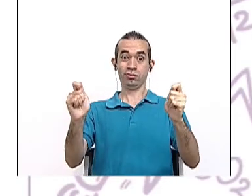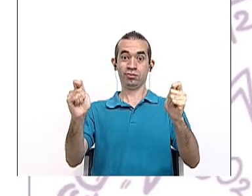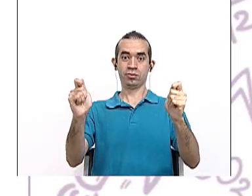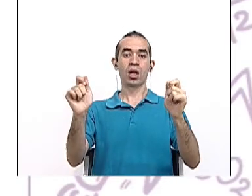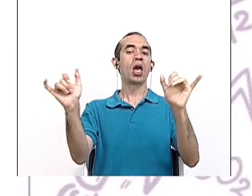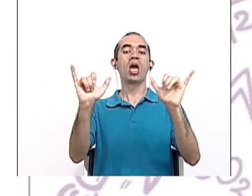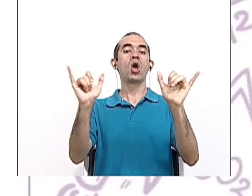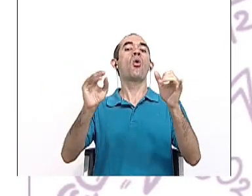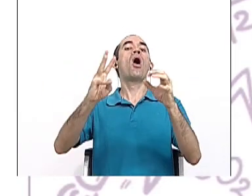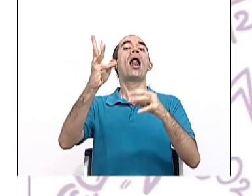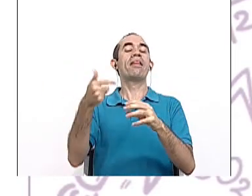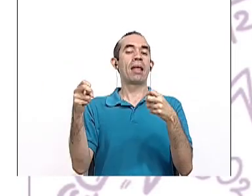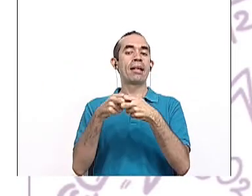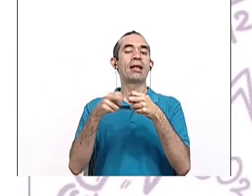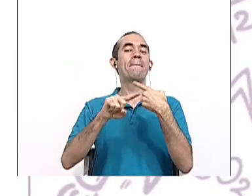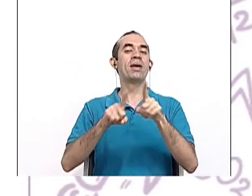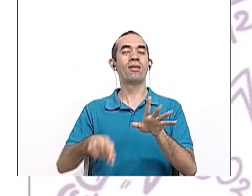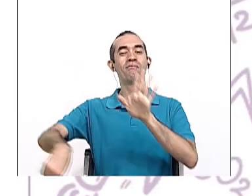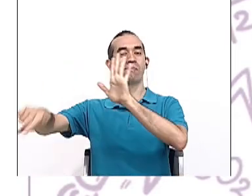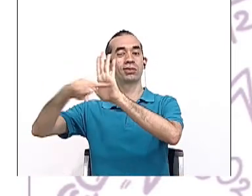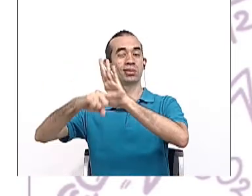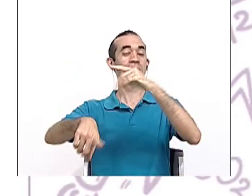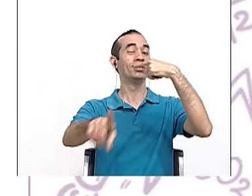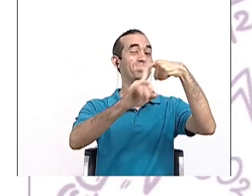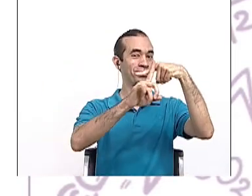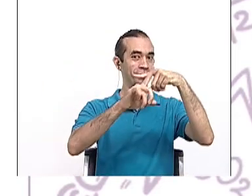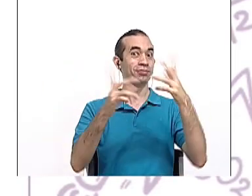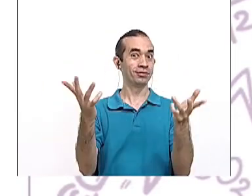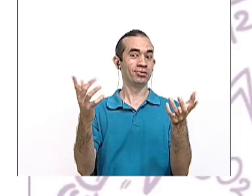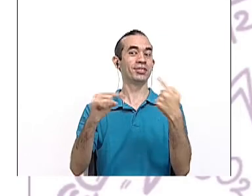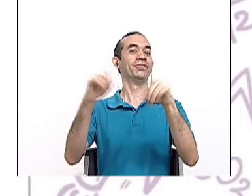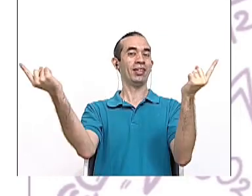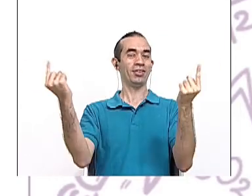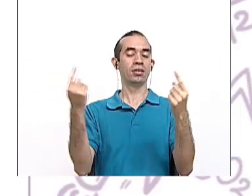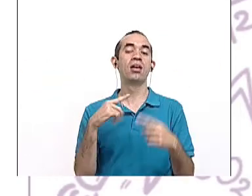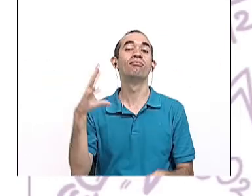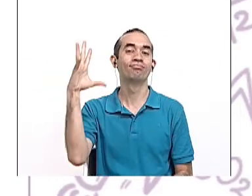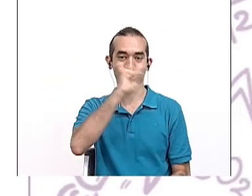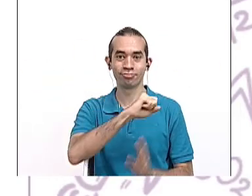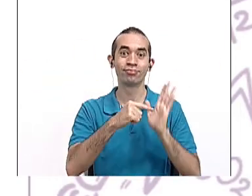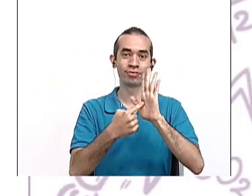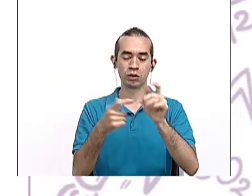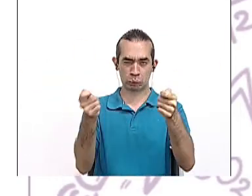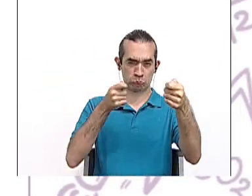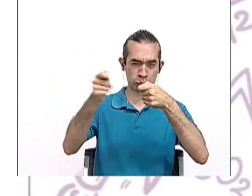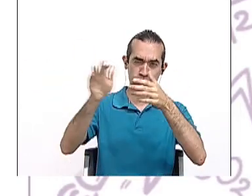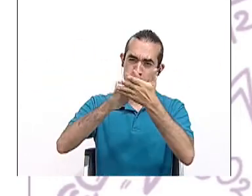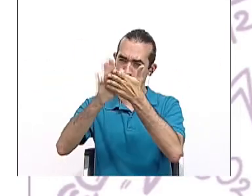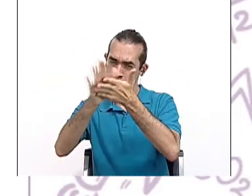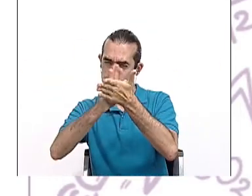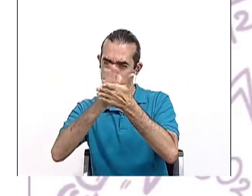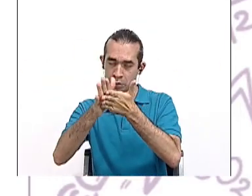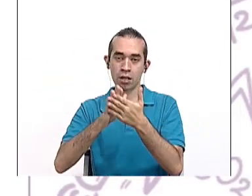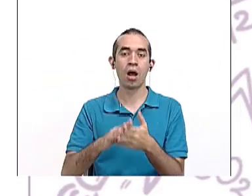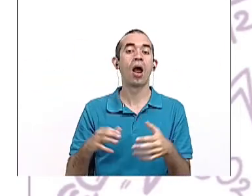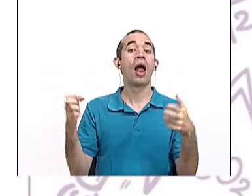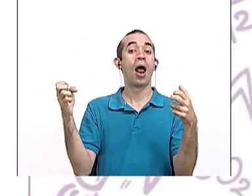misma carga, pero con signo contrario. ¿Okay? Con eso queda demostrado que al friccionar tenemos una separación de